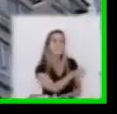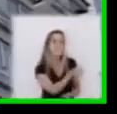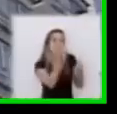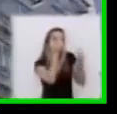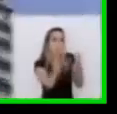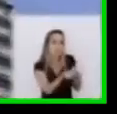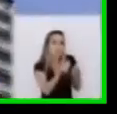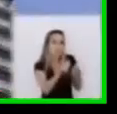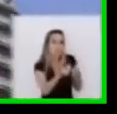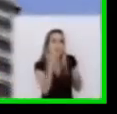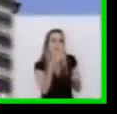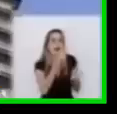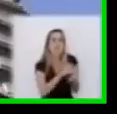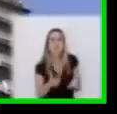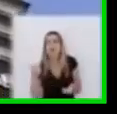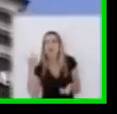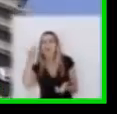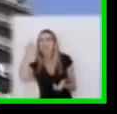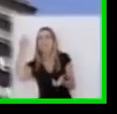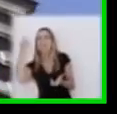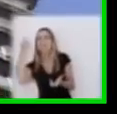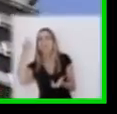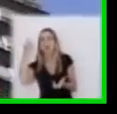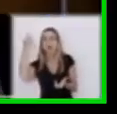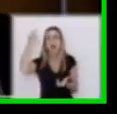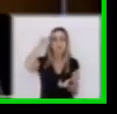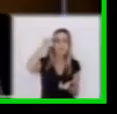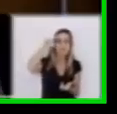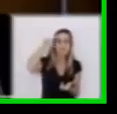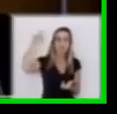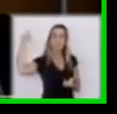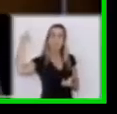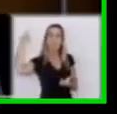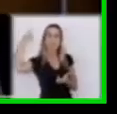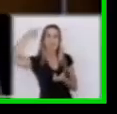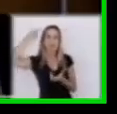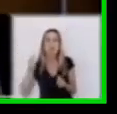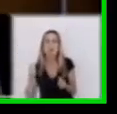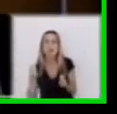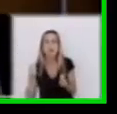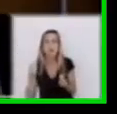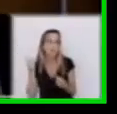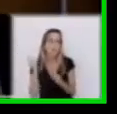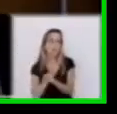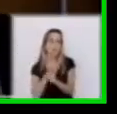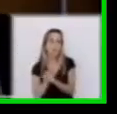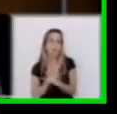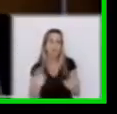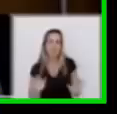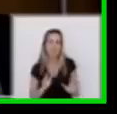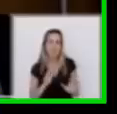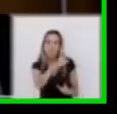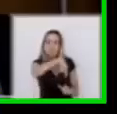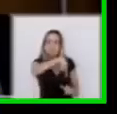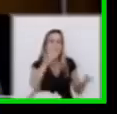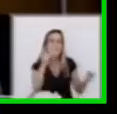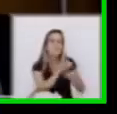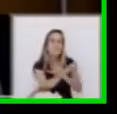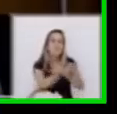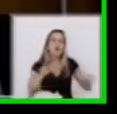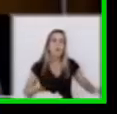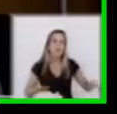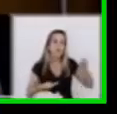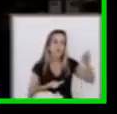ni adelantar de esos pititos que no existieron jamás. Pero realmente no es una persona que